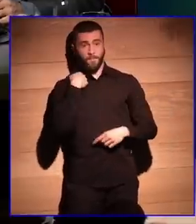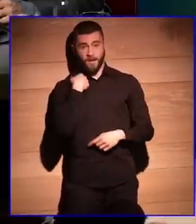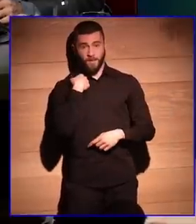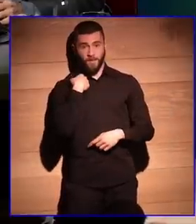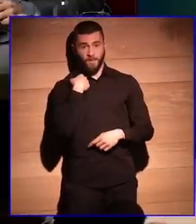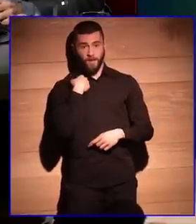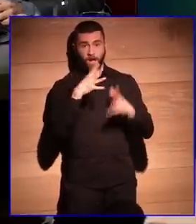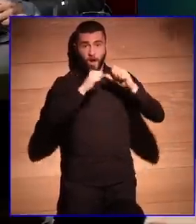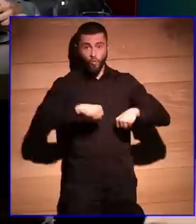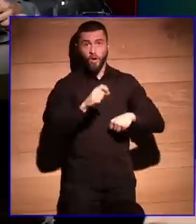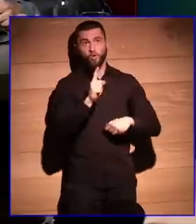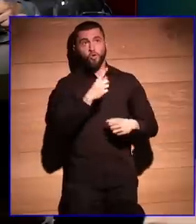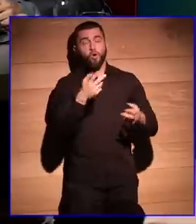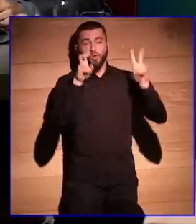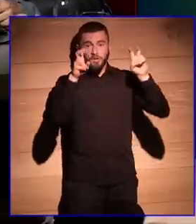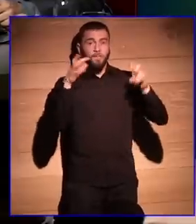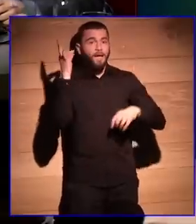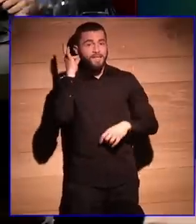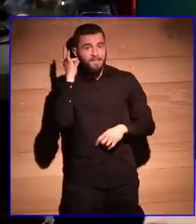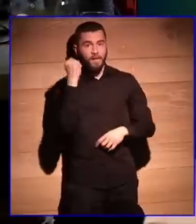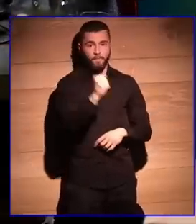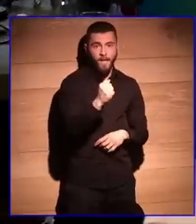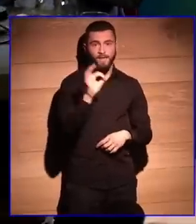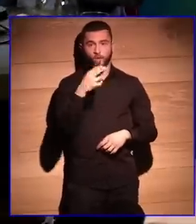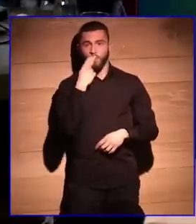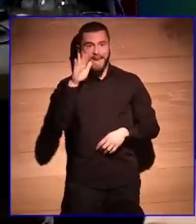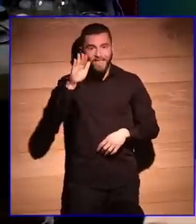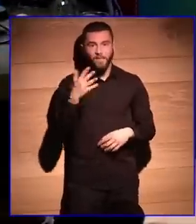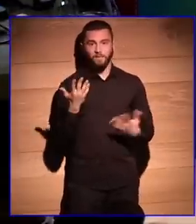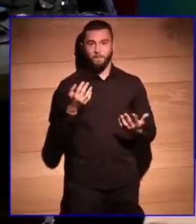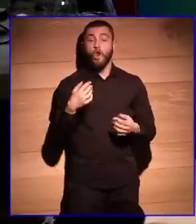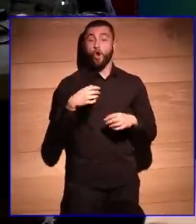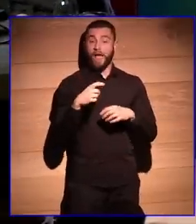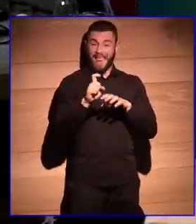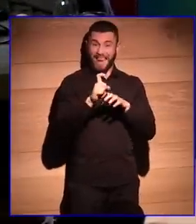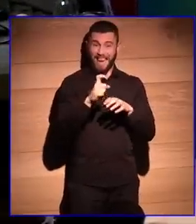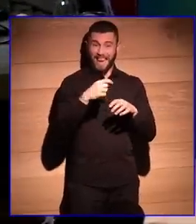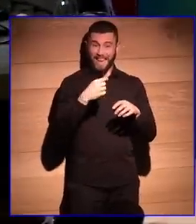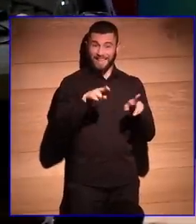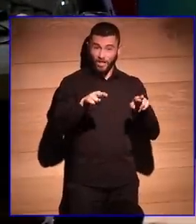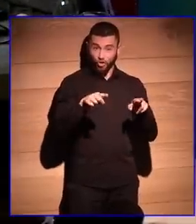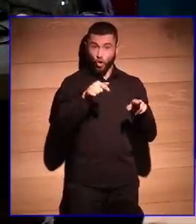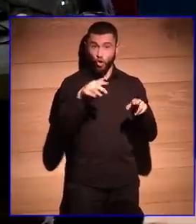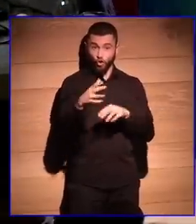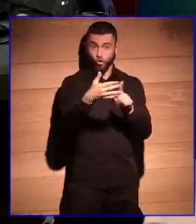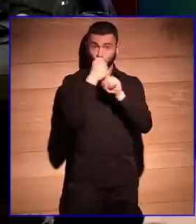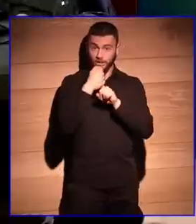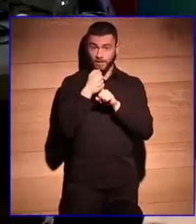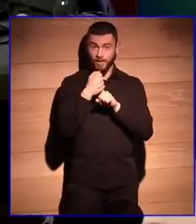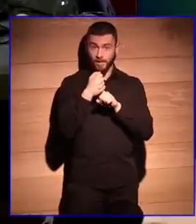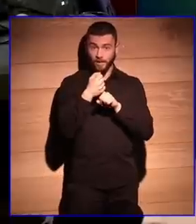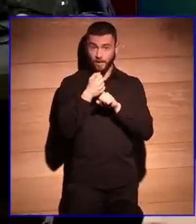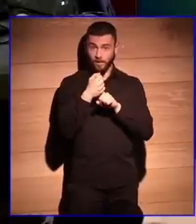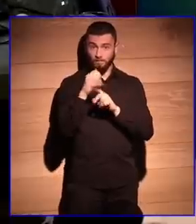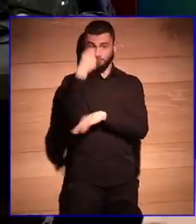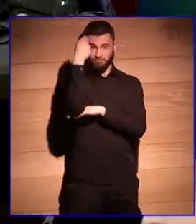esa chica ni con los métodos de los nazis, pero el deseo irrefrenable de tener el arca lo que hace es decir... sigamos